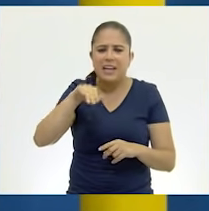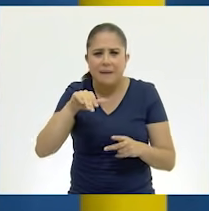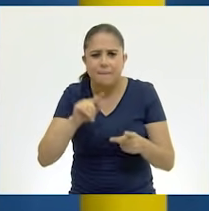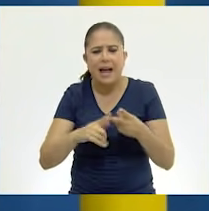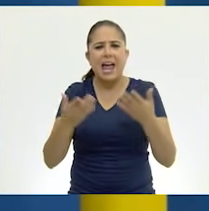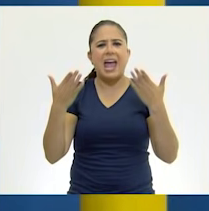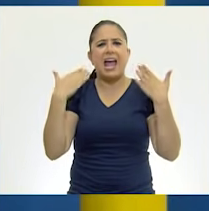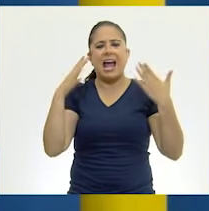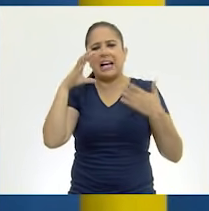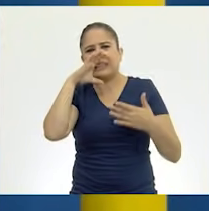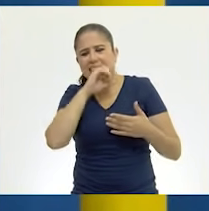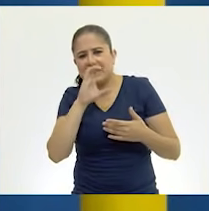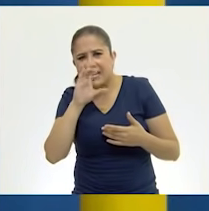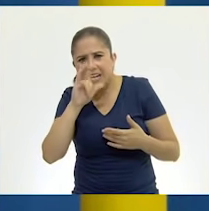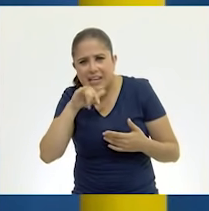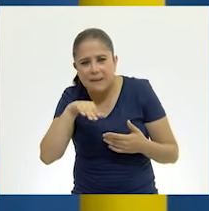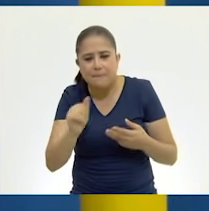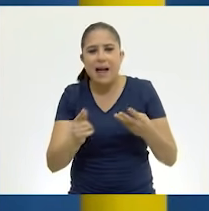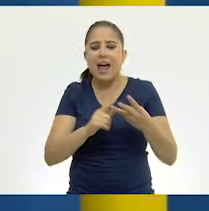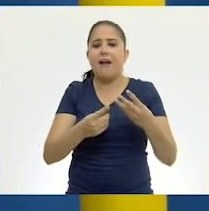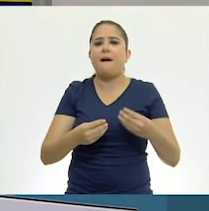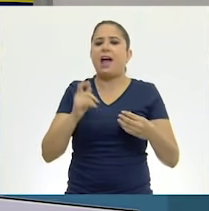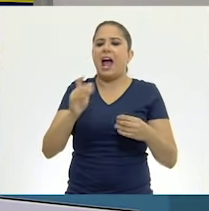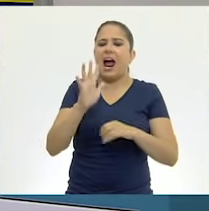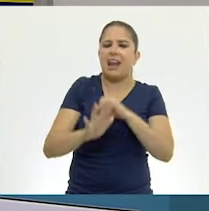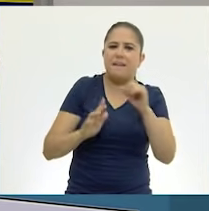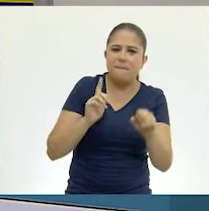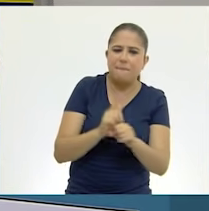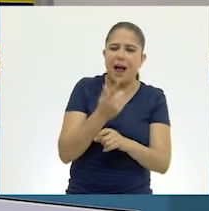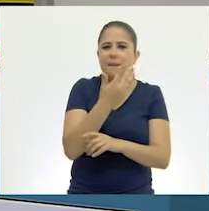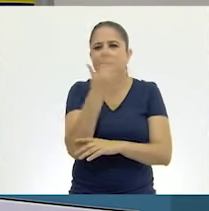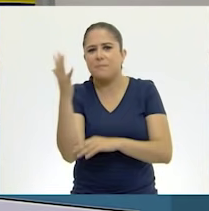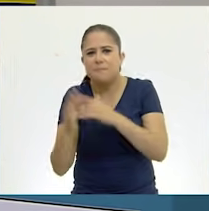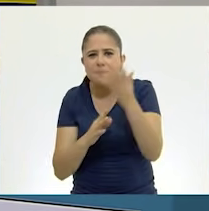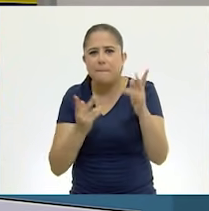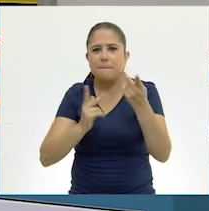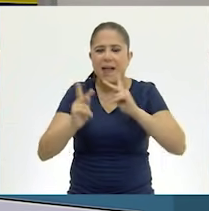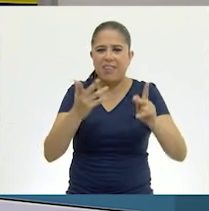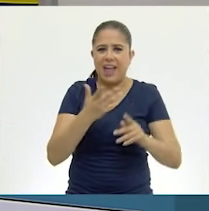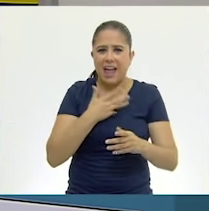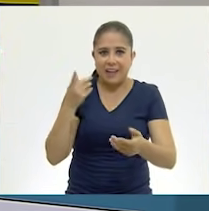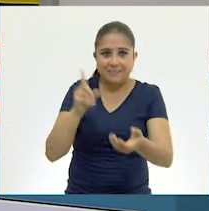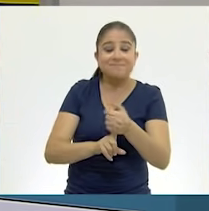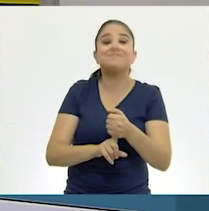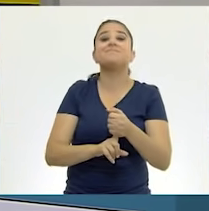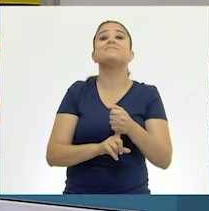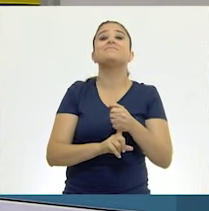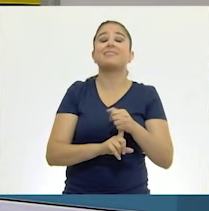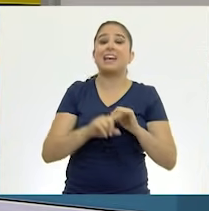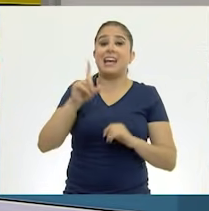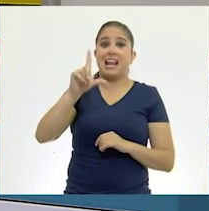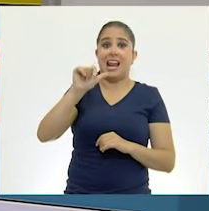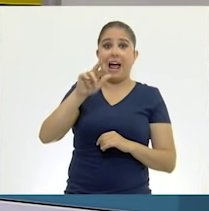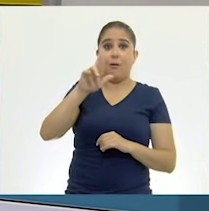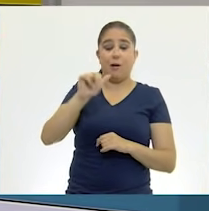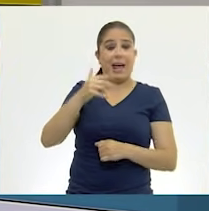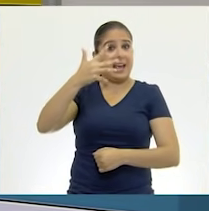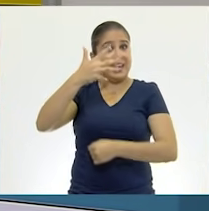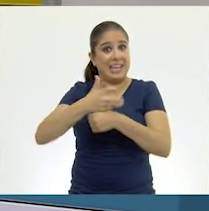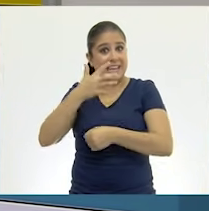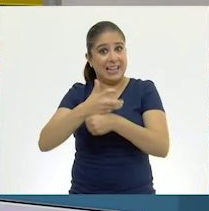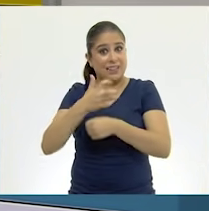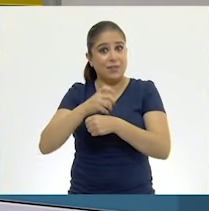vegetación, los animales o seres vivos que están ahí. Así como ustedes, Laura, una estudiante de quinto